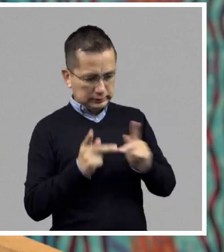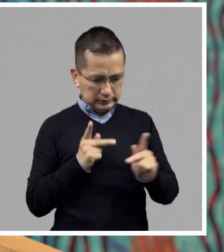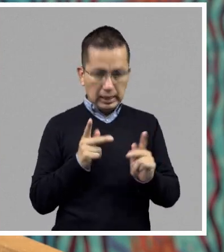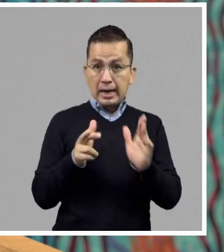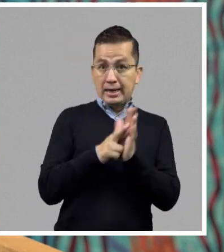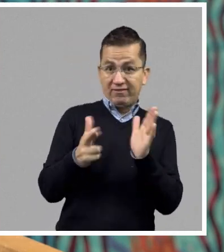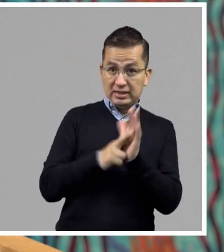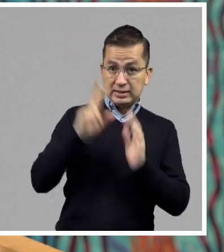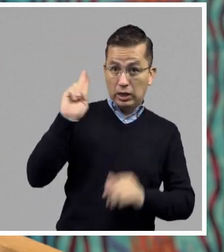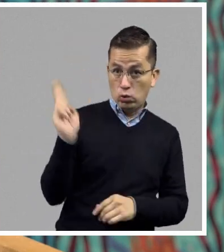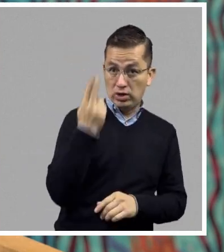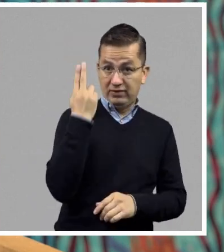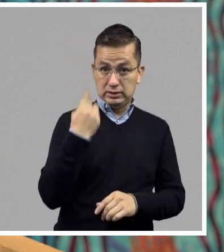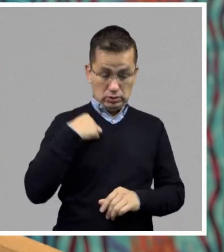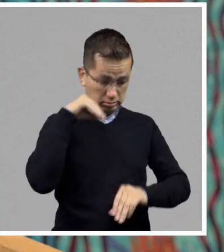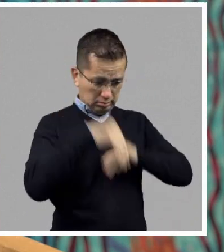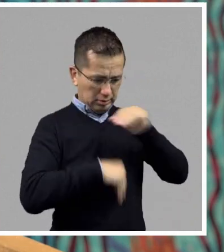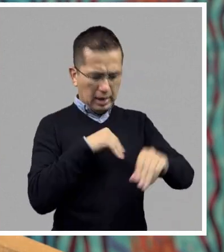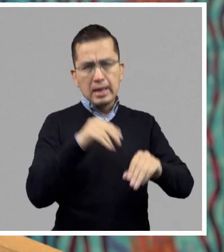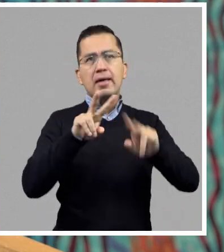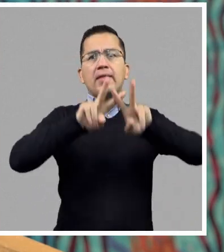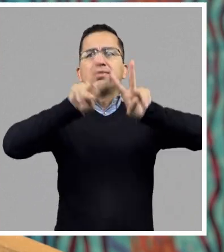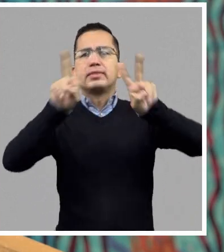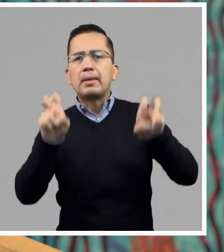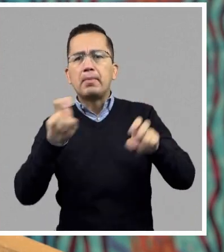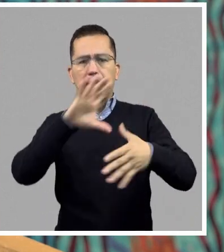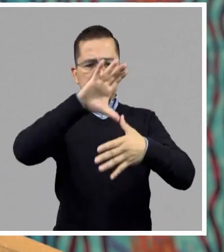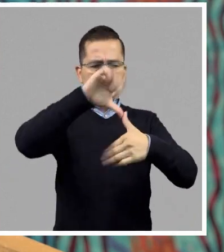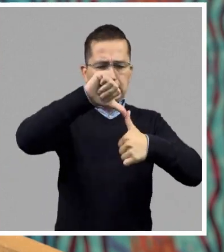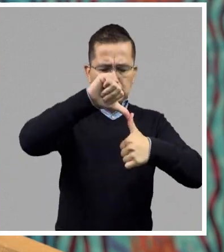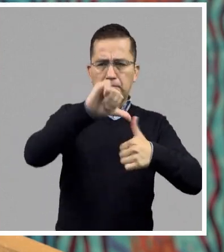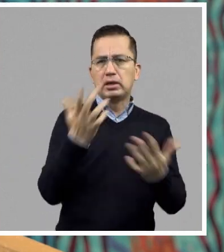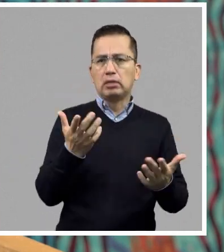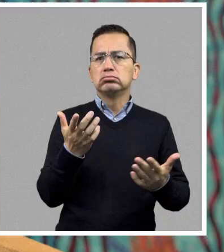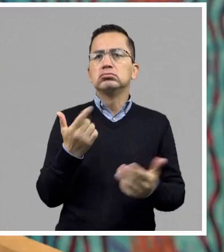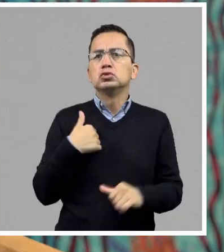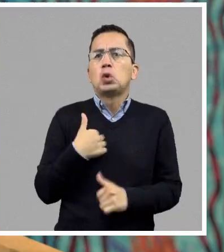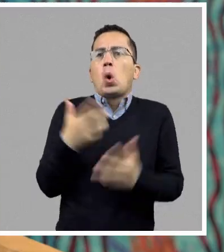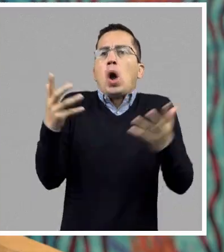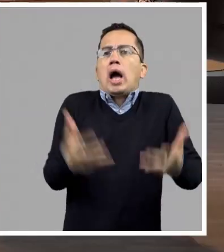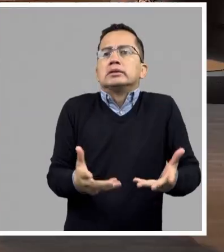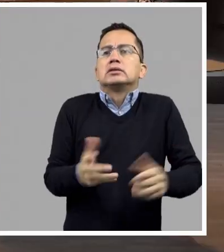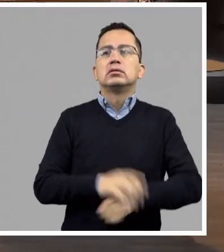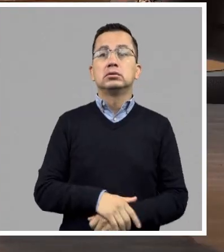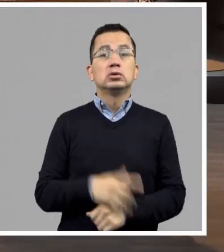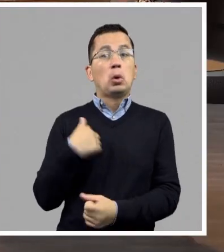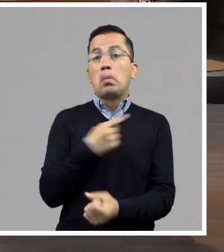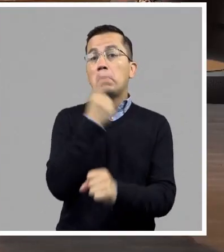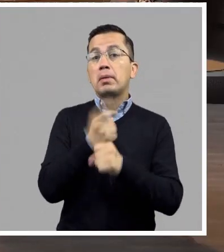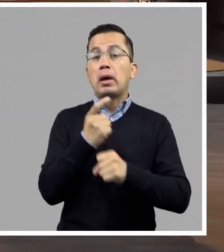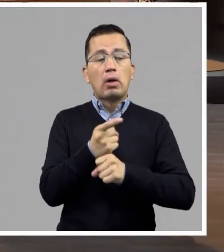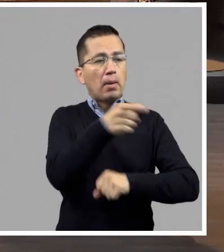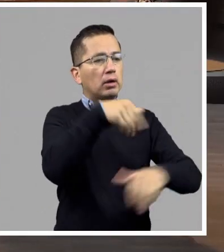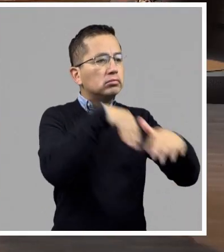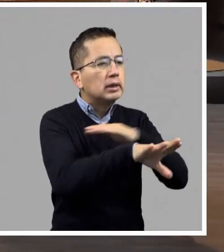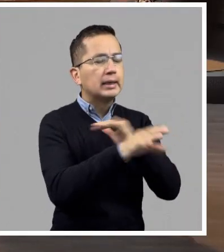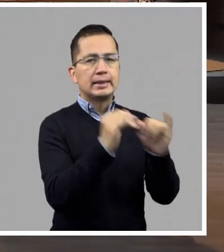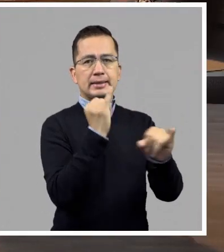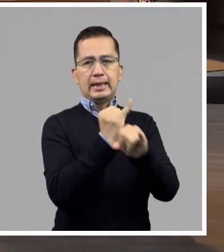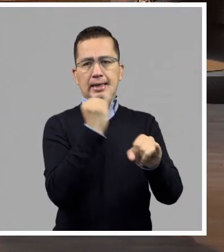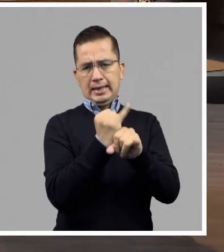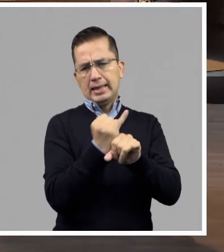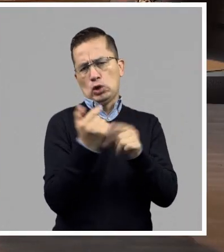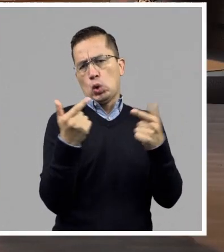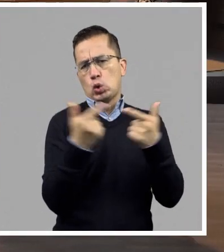Qué fue lo primero que yo hice igual que cuando hicimos el mapa cuando hicimos el número del Caribe es ir a ver un mapa en internet